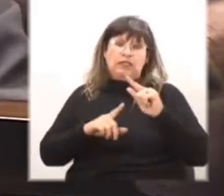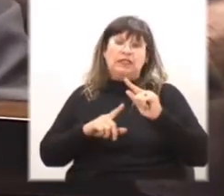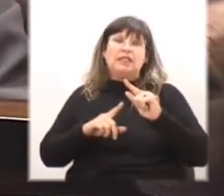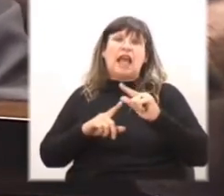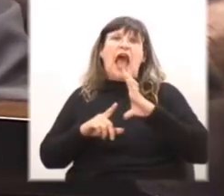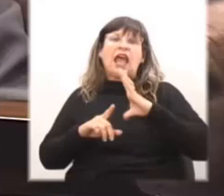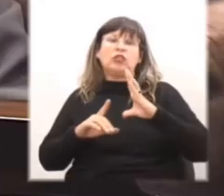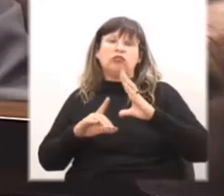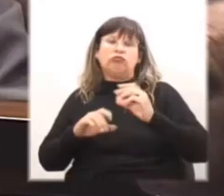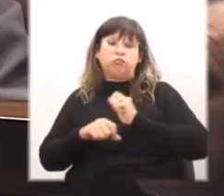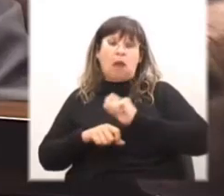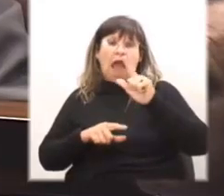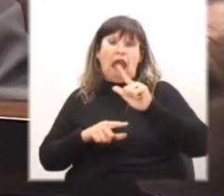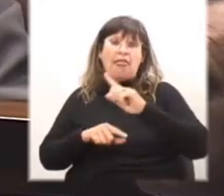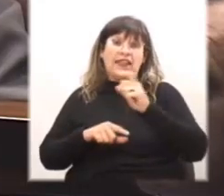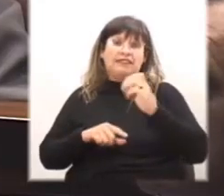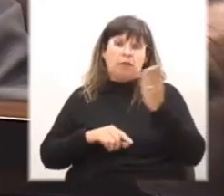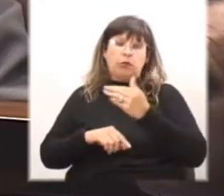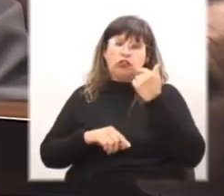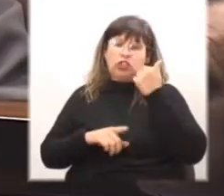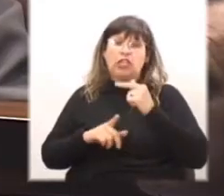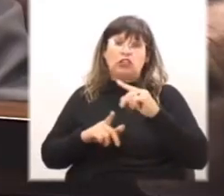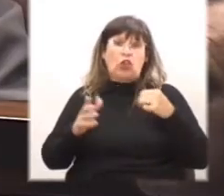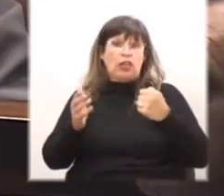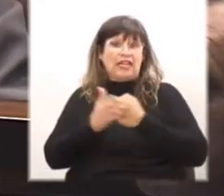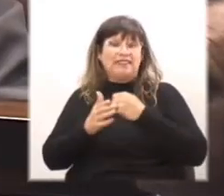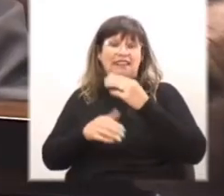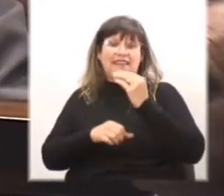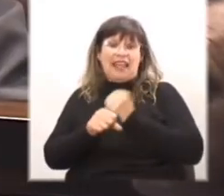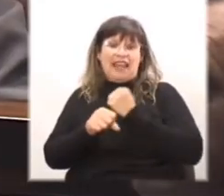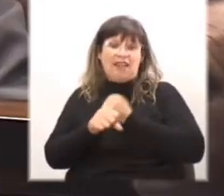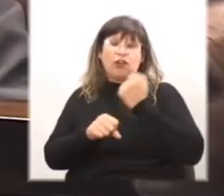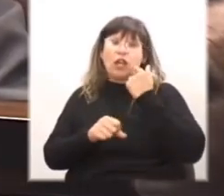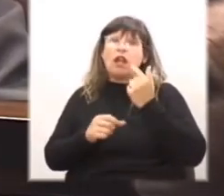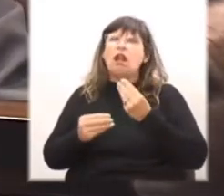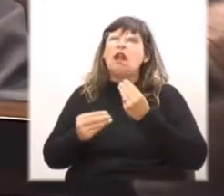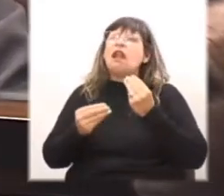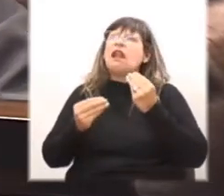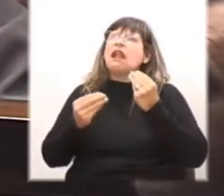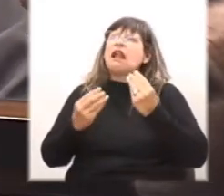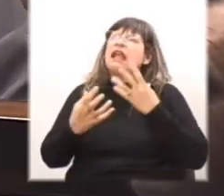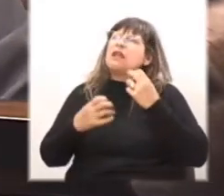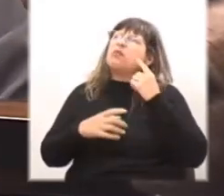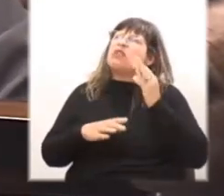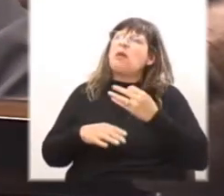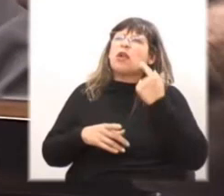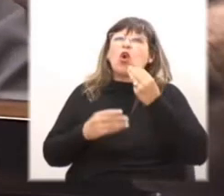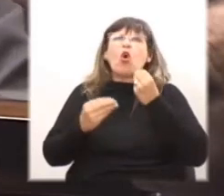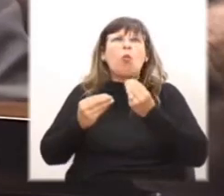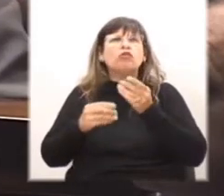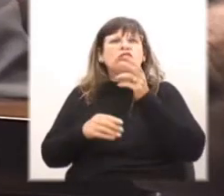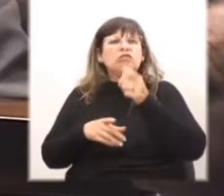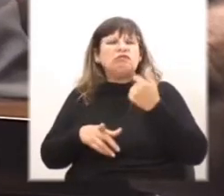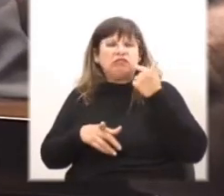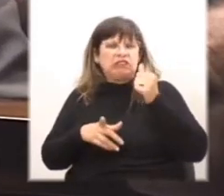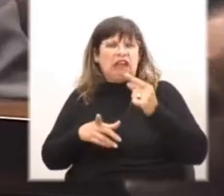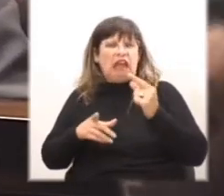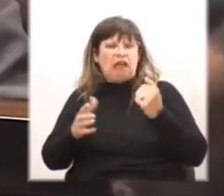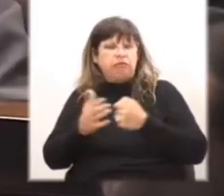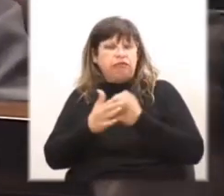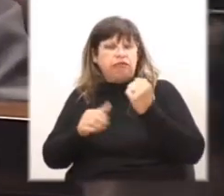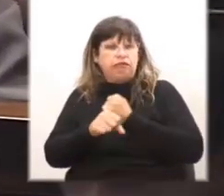los siniestros, y queremos saber cómo se explica el crítico aumento de los siniestros laborales dentro de la